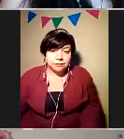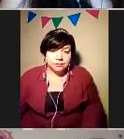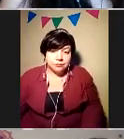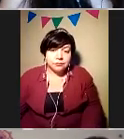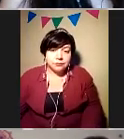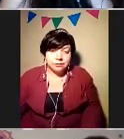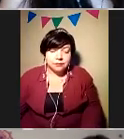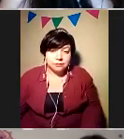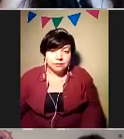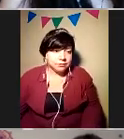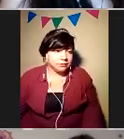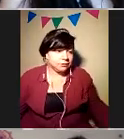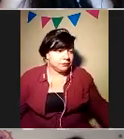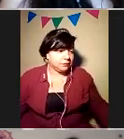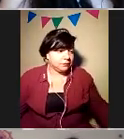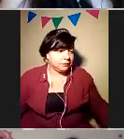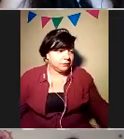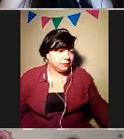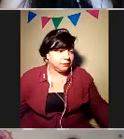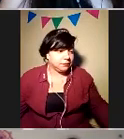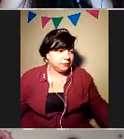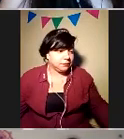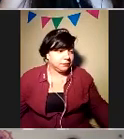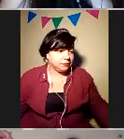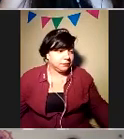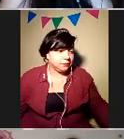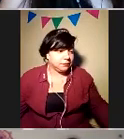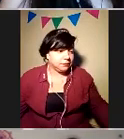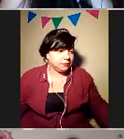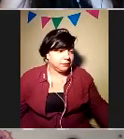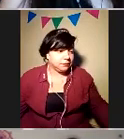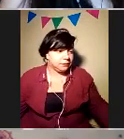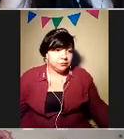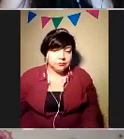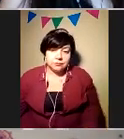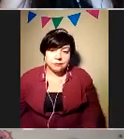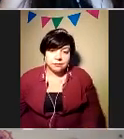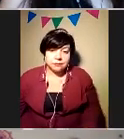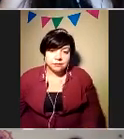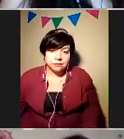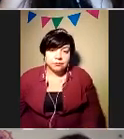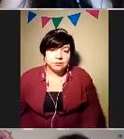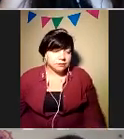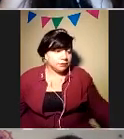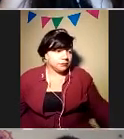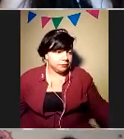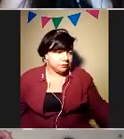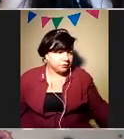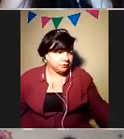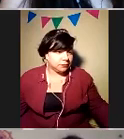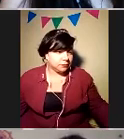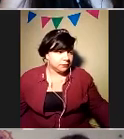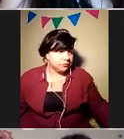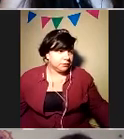repente se da, oye, Hoy día como que vegano es lo más top